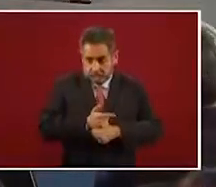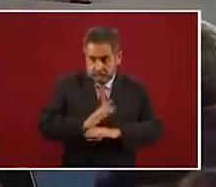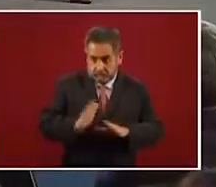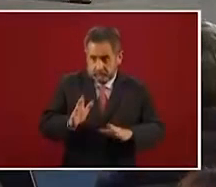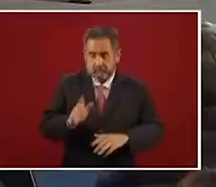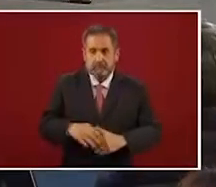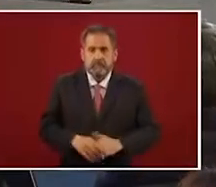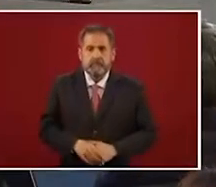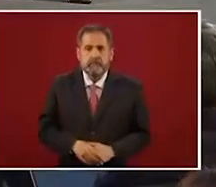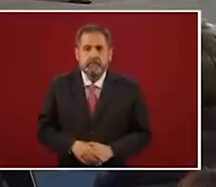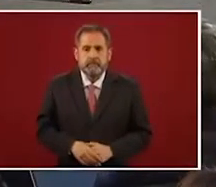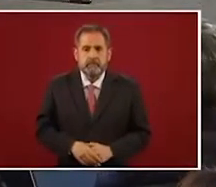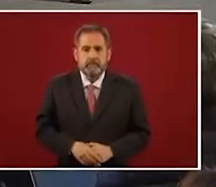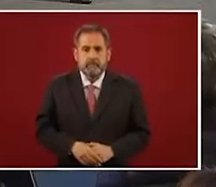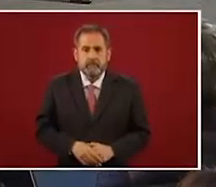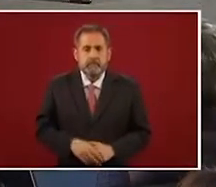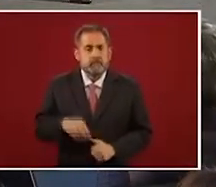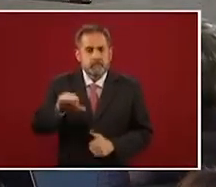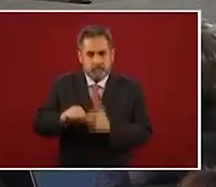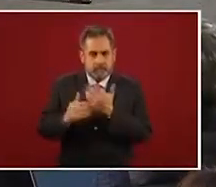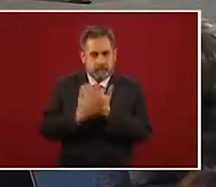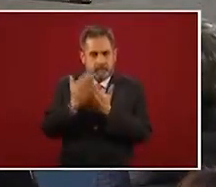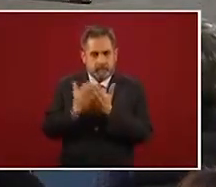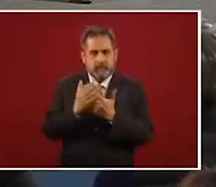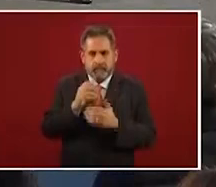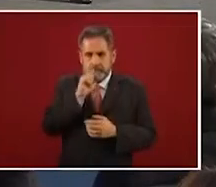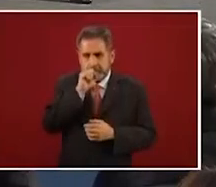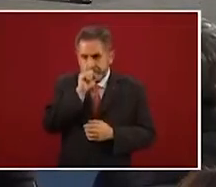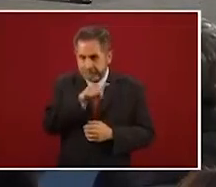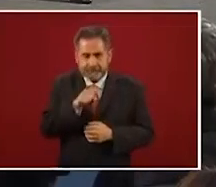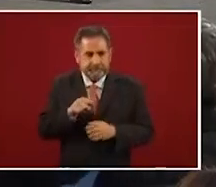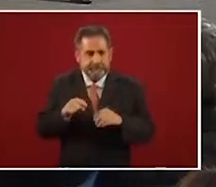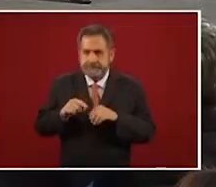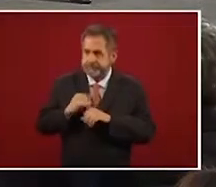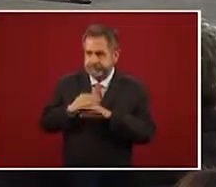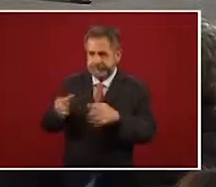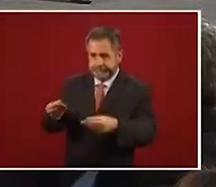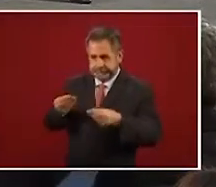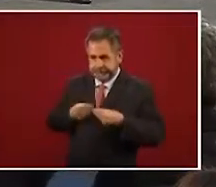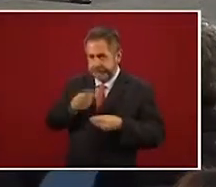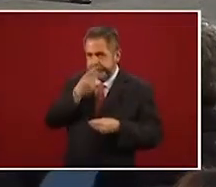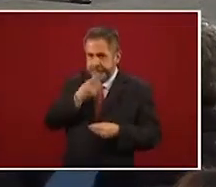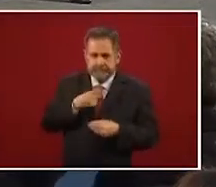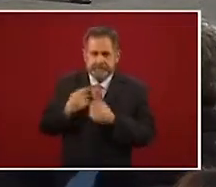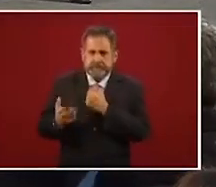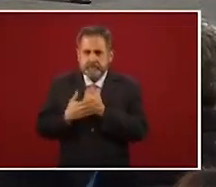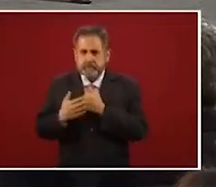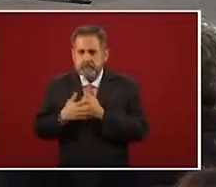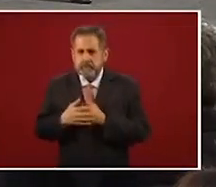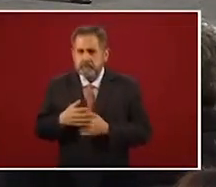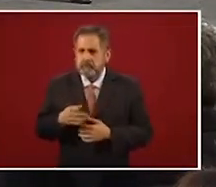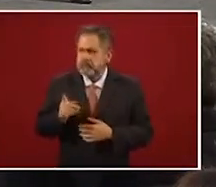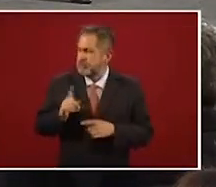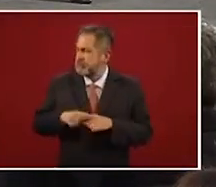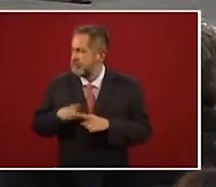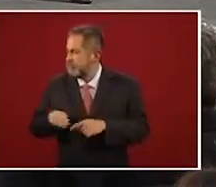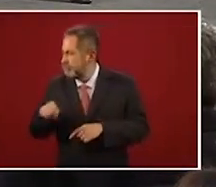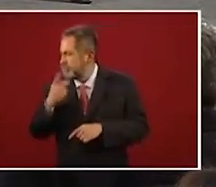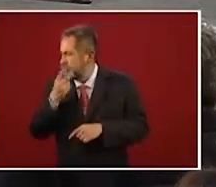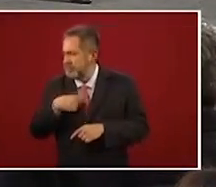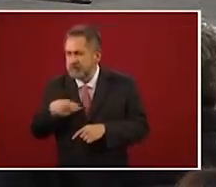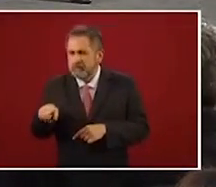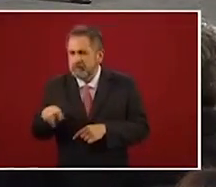A ver. Hoy en la mañana, en el informe, alguien hizo una mención